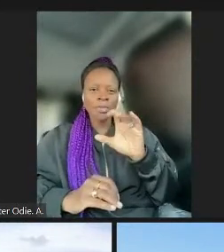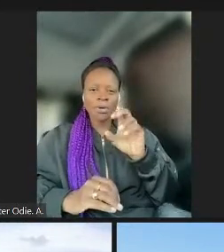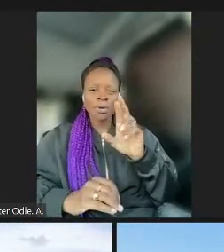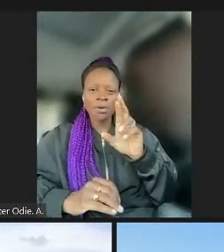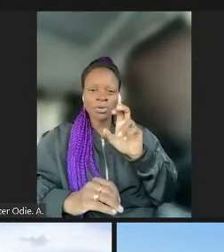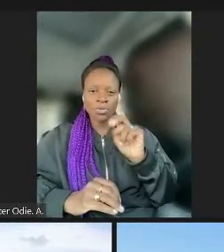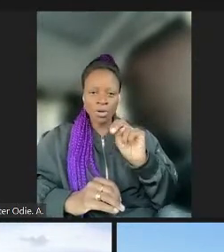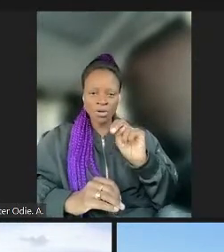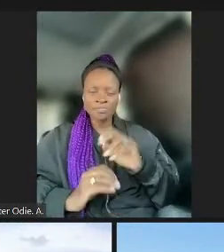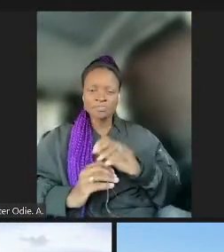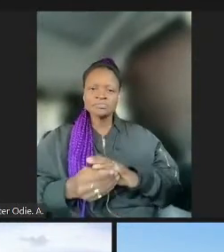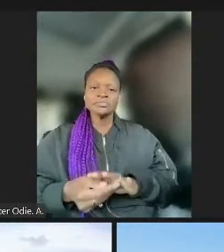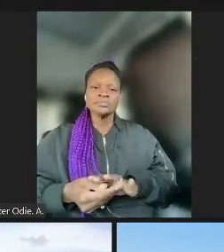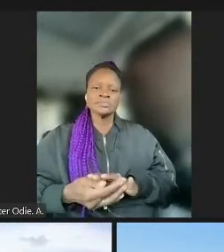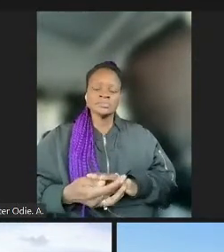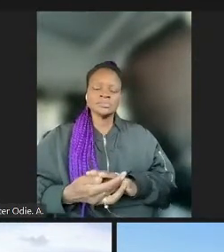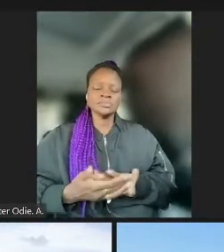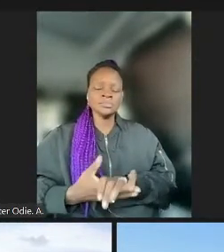se encontraron